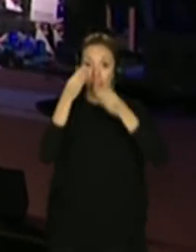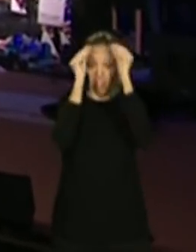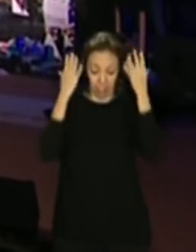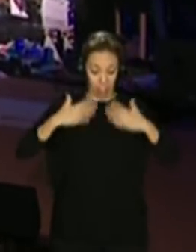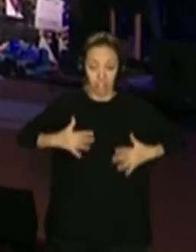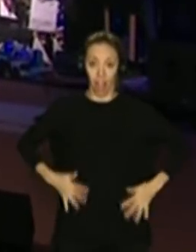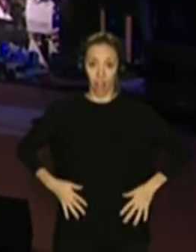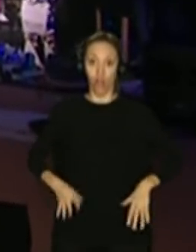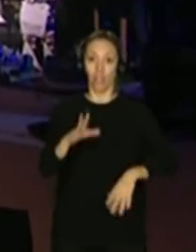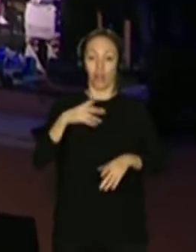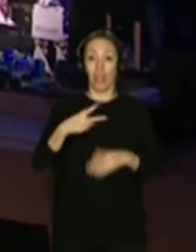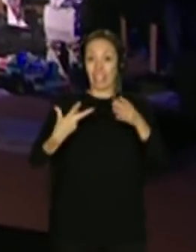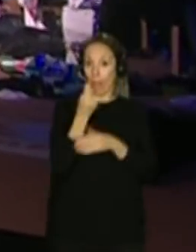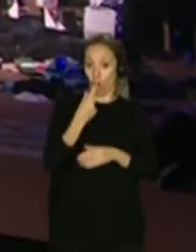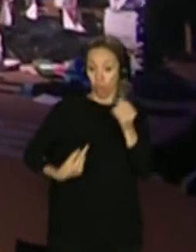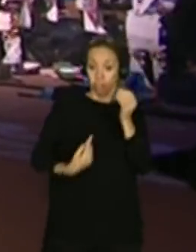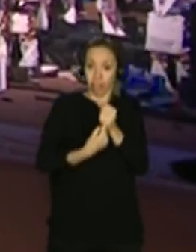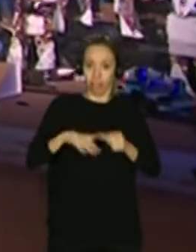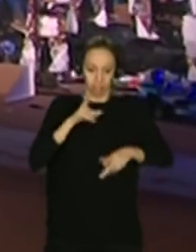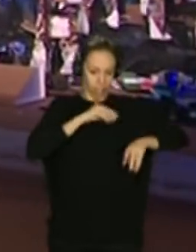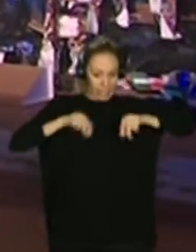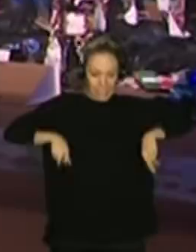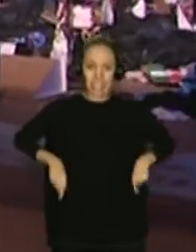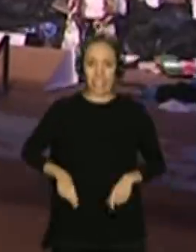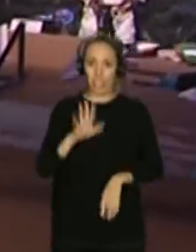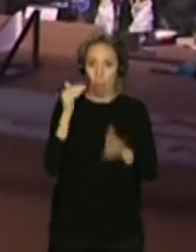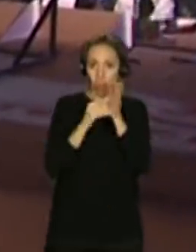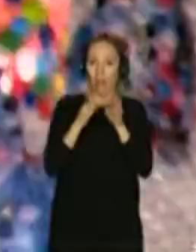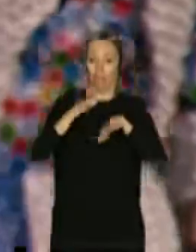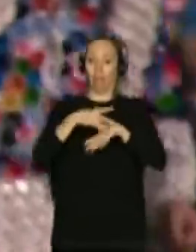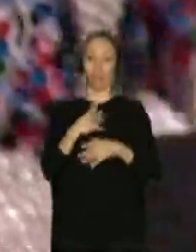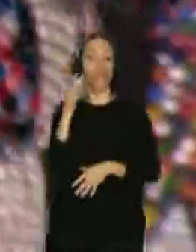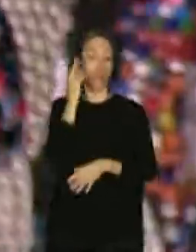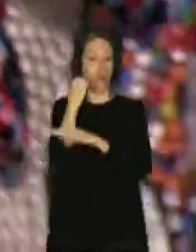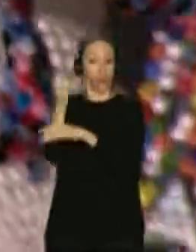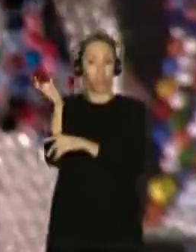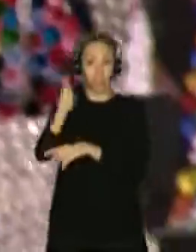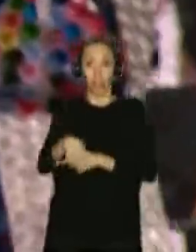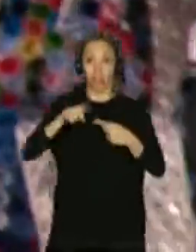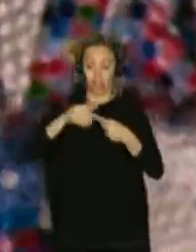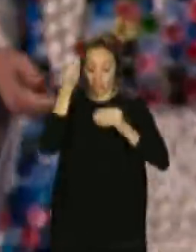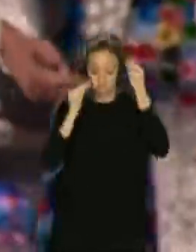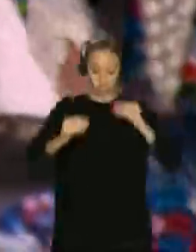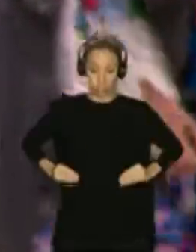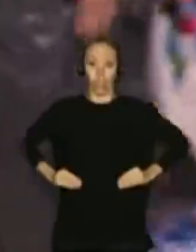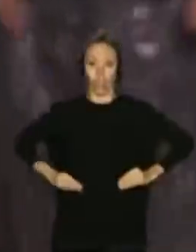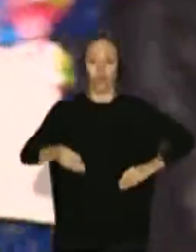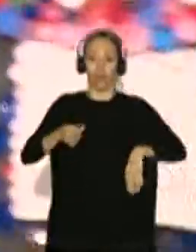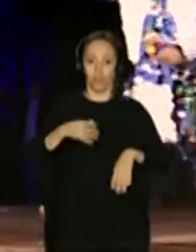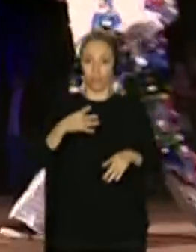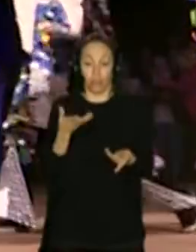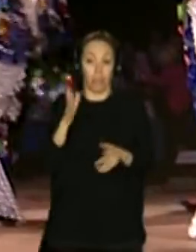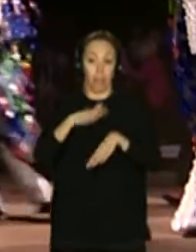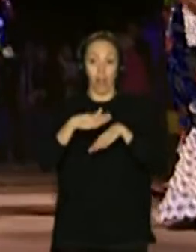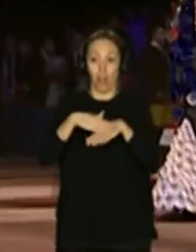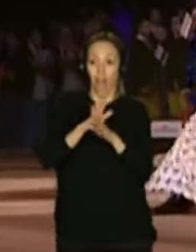Casi 5.000 tapones, no solo para poder llegar a estar con las mejores. Detrás de ese efecto siempre un mensaje esconde, si tú